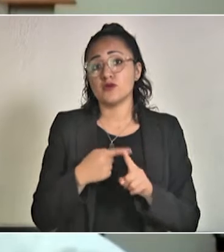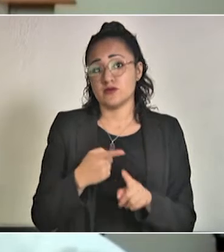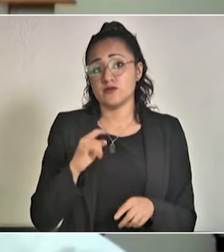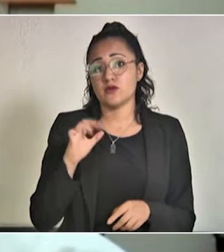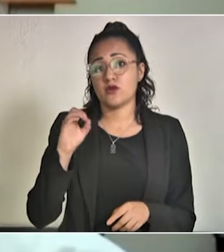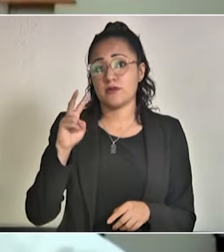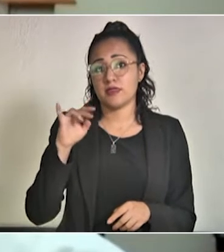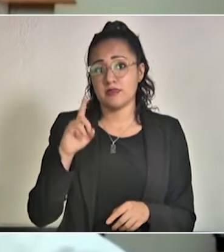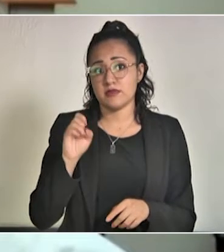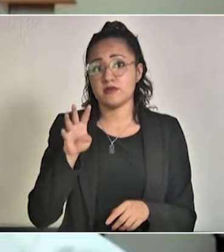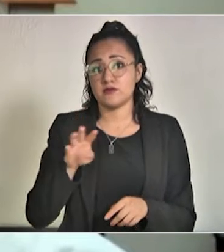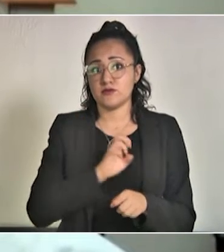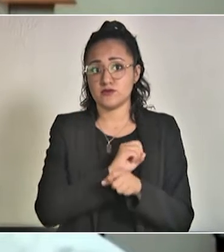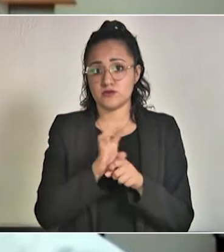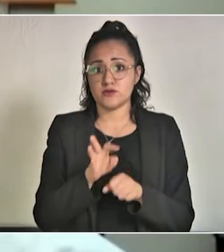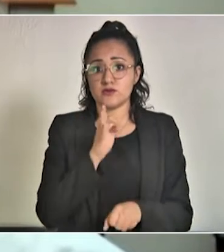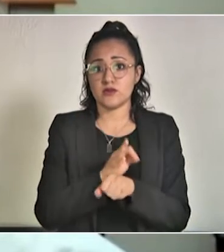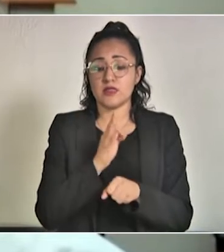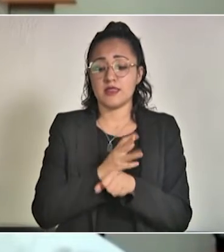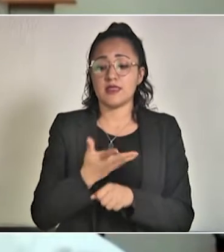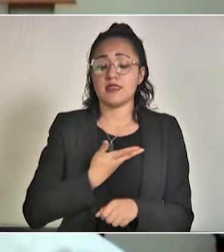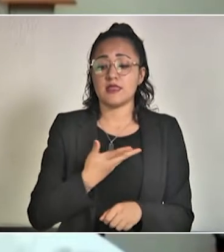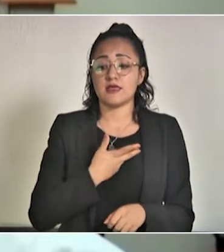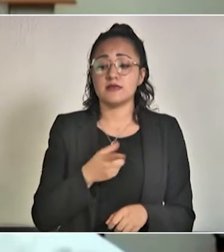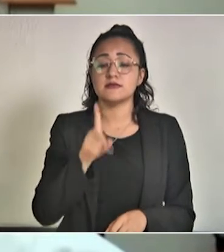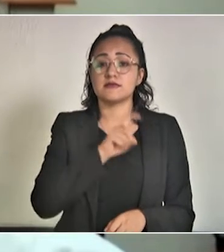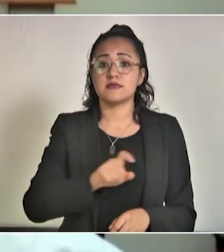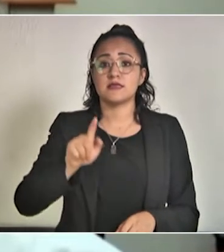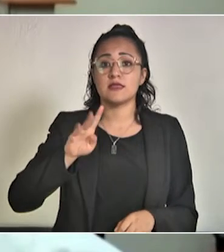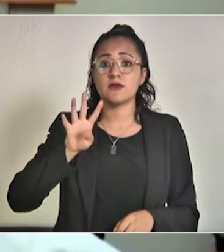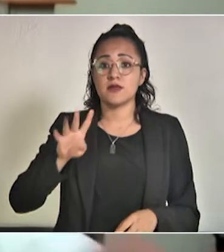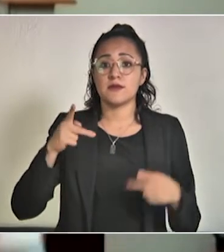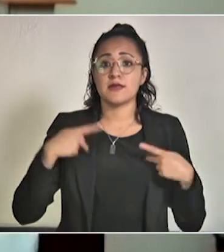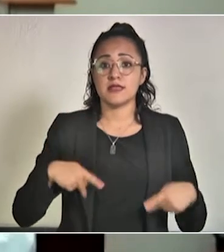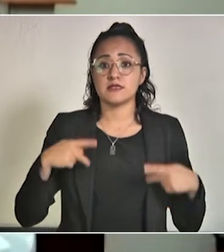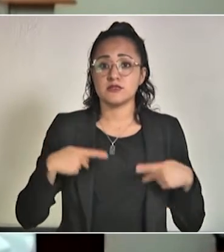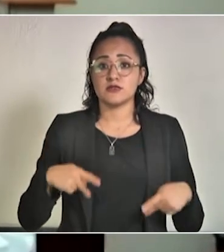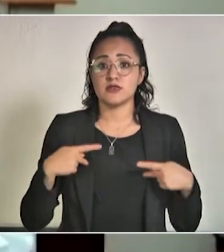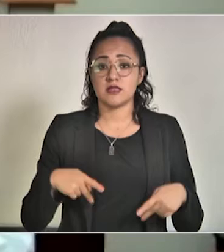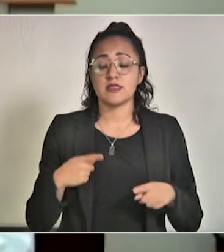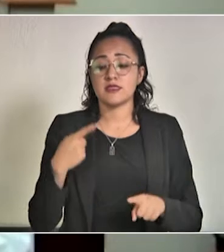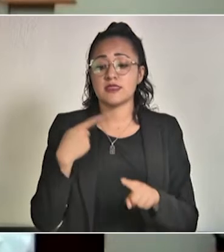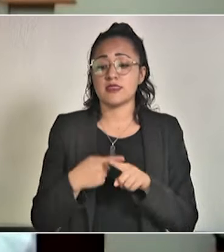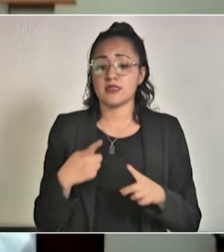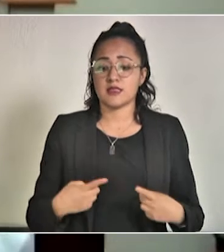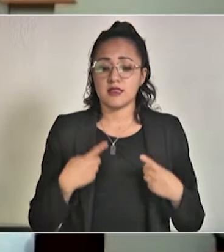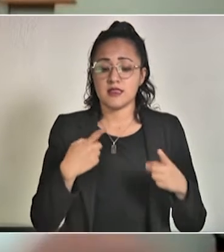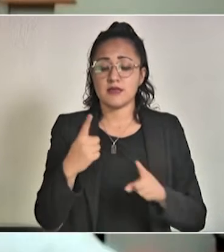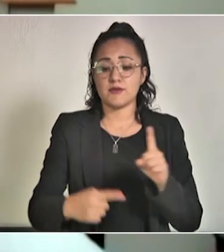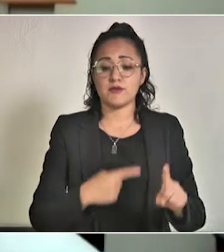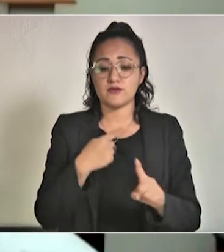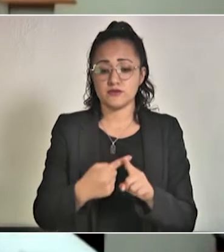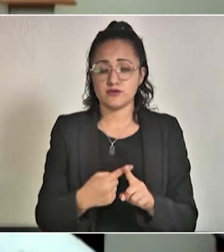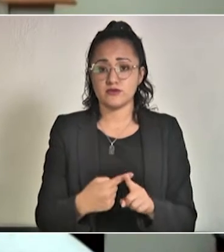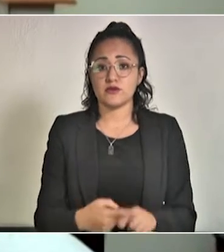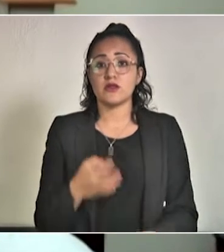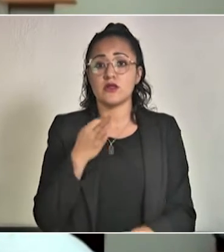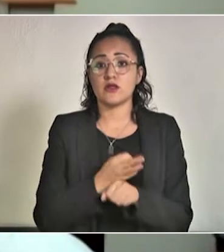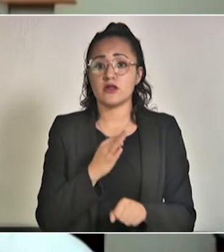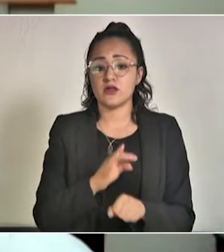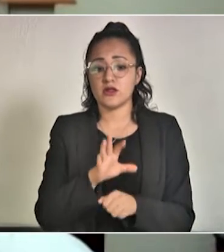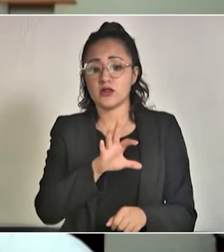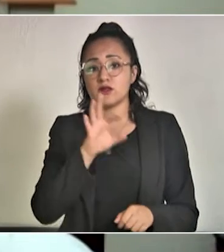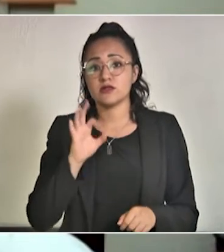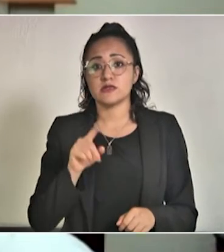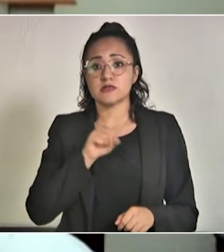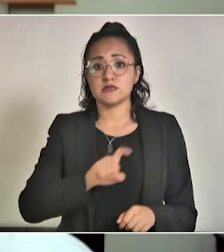al día de hoy tenemos un total de 174 personas que han dado positivo se encuentran